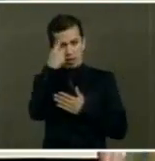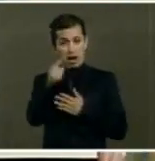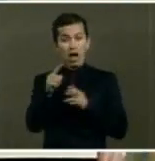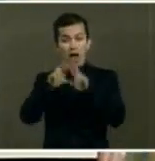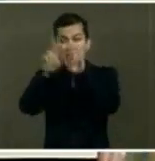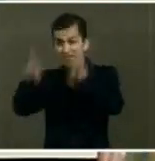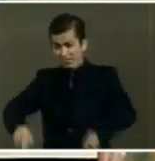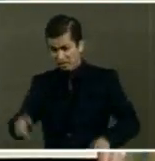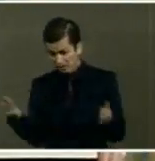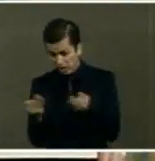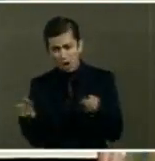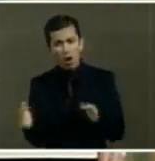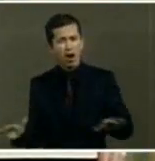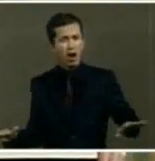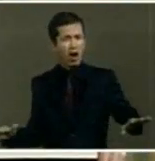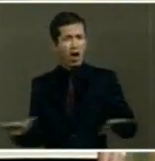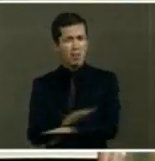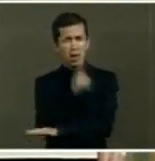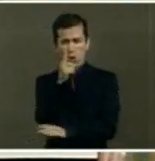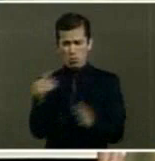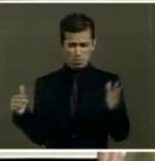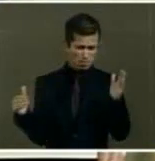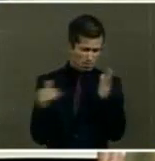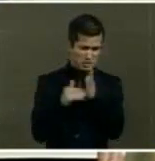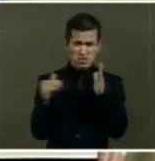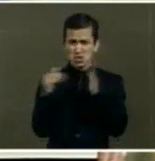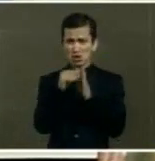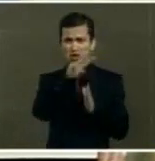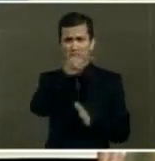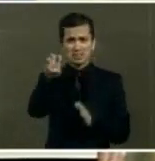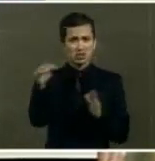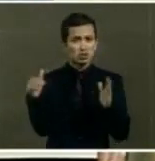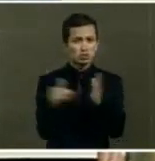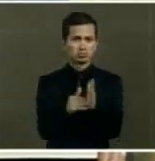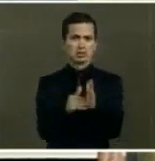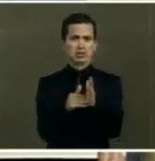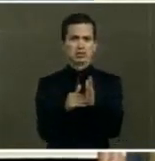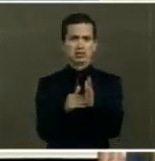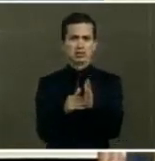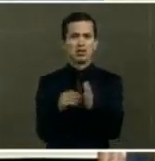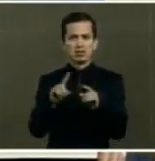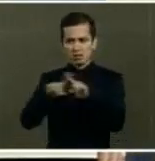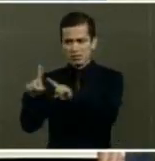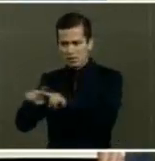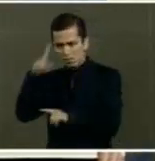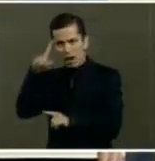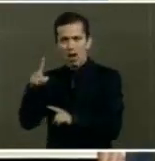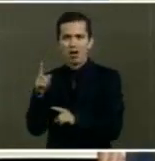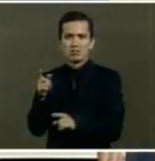1,300,000 refrigeradores y equipos de aire acondicionado por equipos ahorradores de energía.